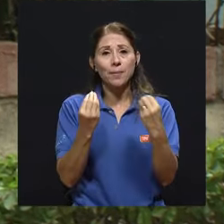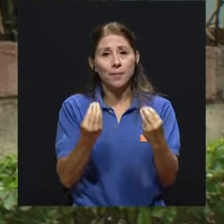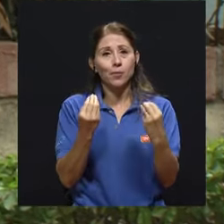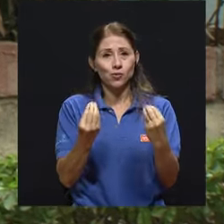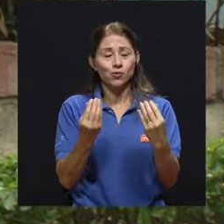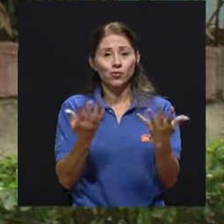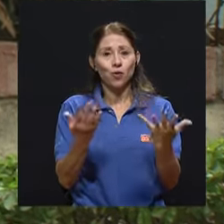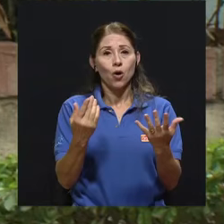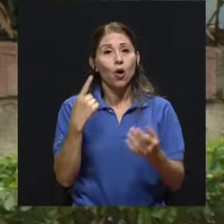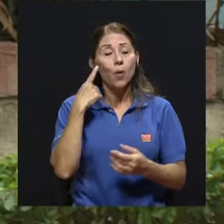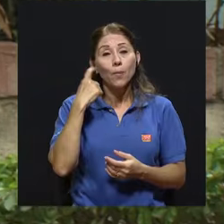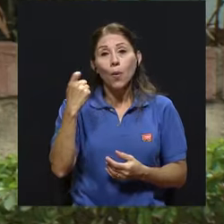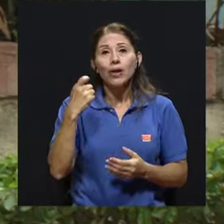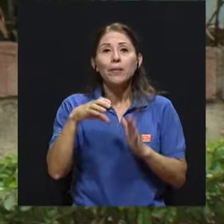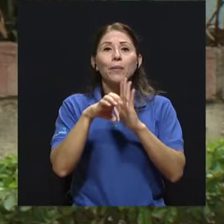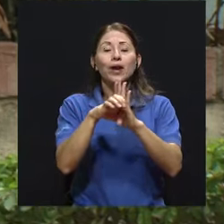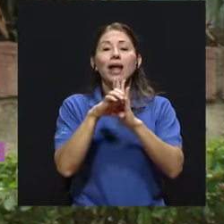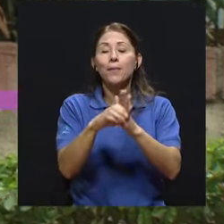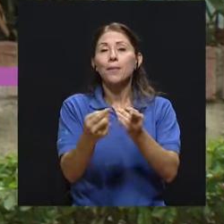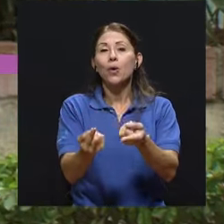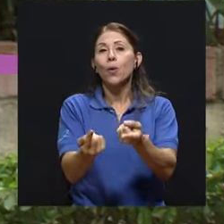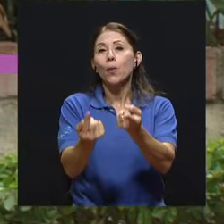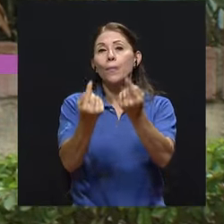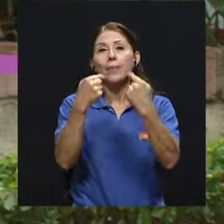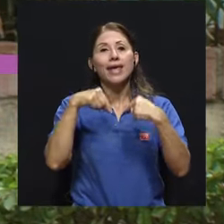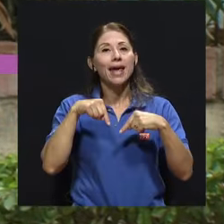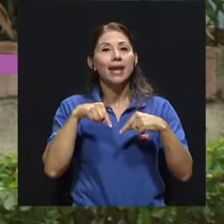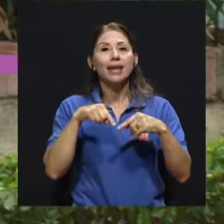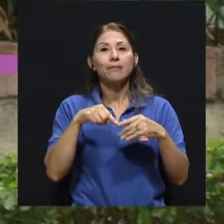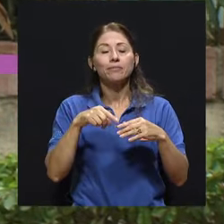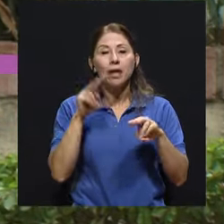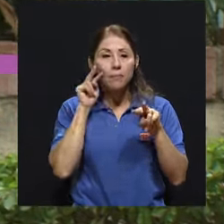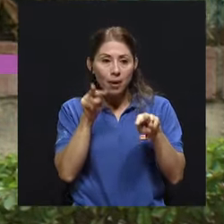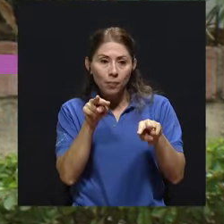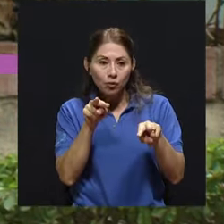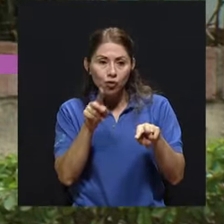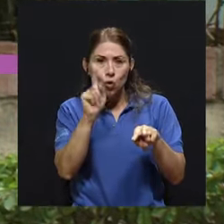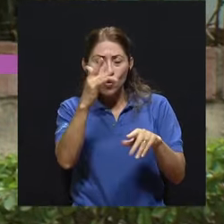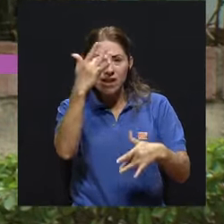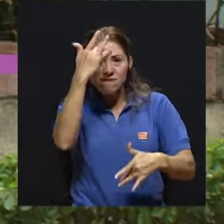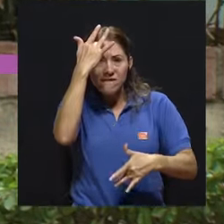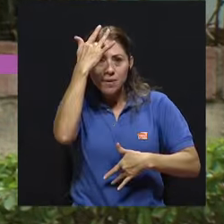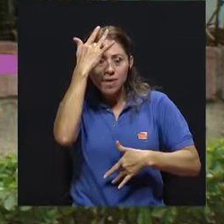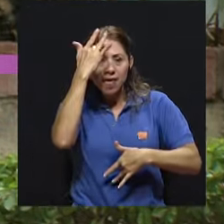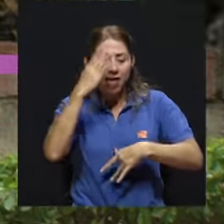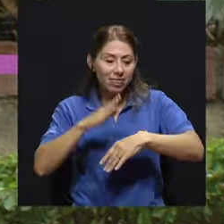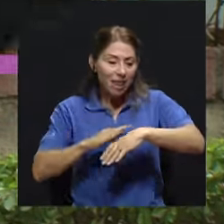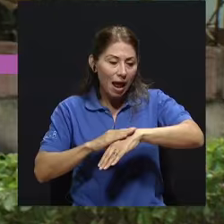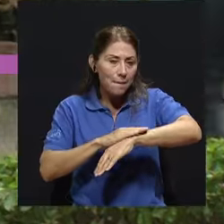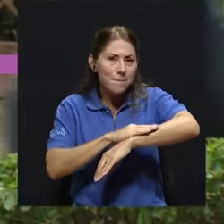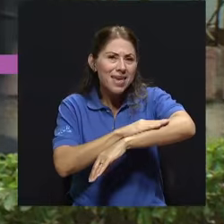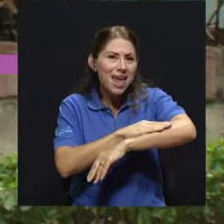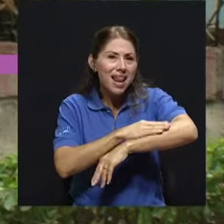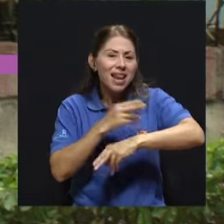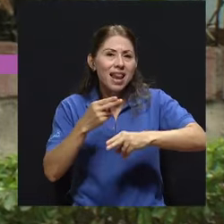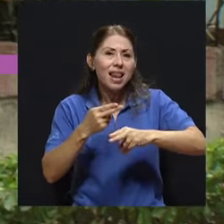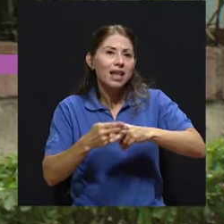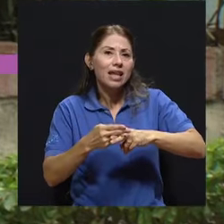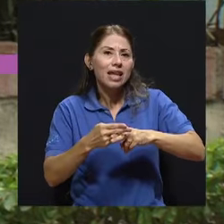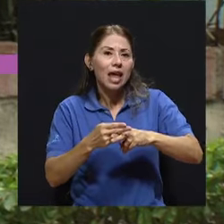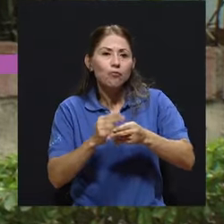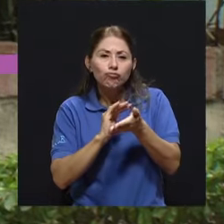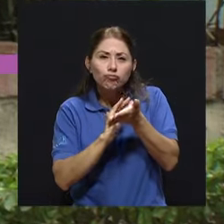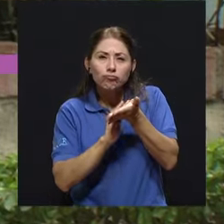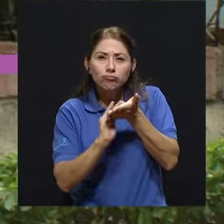es más bien raro cuando nos llega, digamos, una enfermedad de la piel virgen. Virgen, digo yo, que no se ha puesto